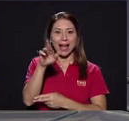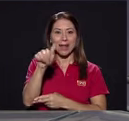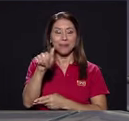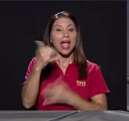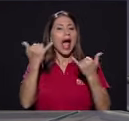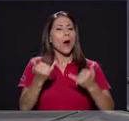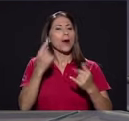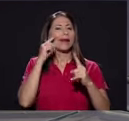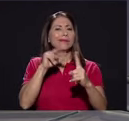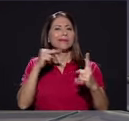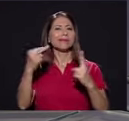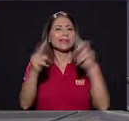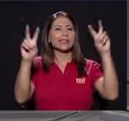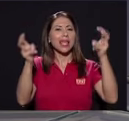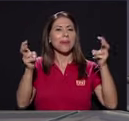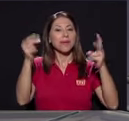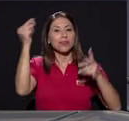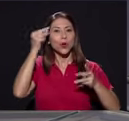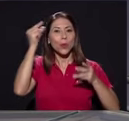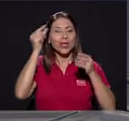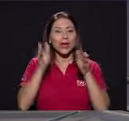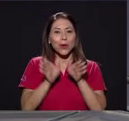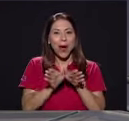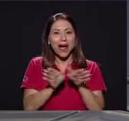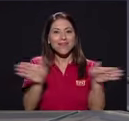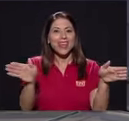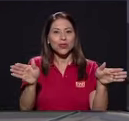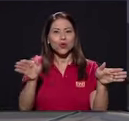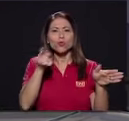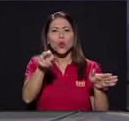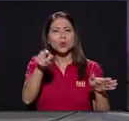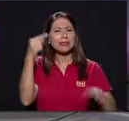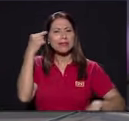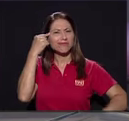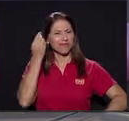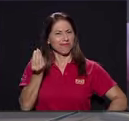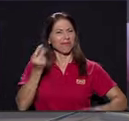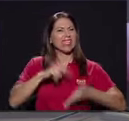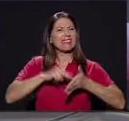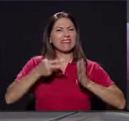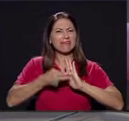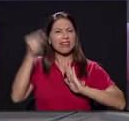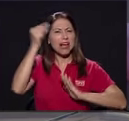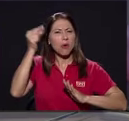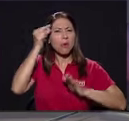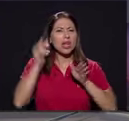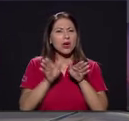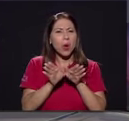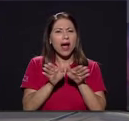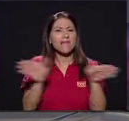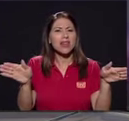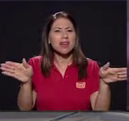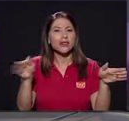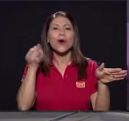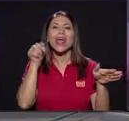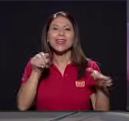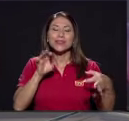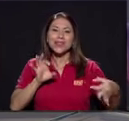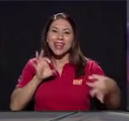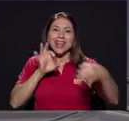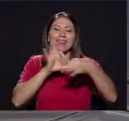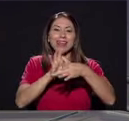oportunidad le vamos a dar una mirada al tema del gobierno abierto. Se preguntará usted, ¿qué significa gobierno abierto? Pues tiene mucho